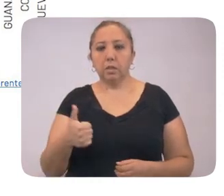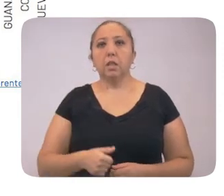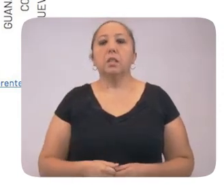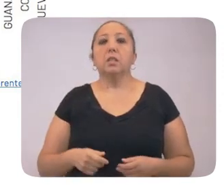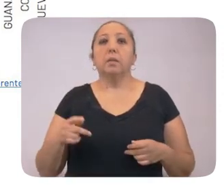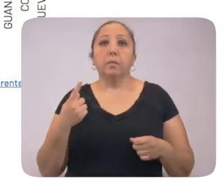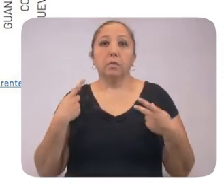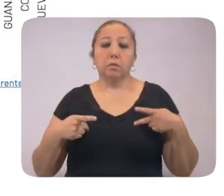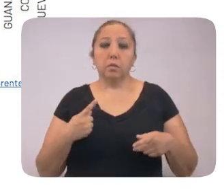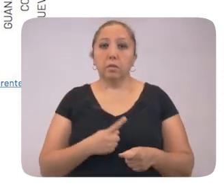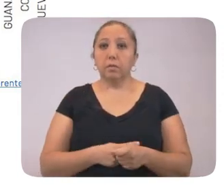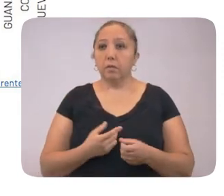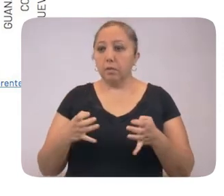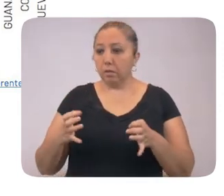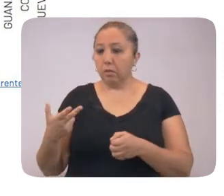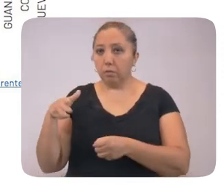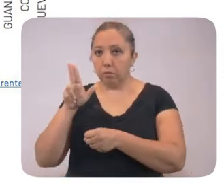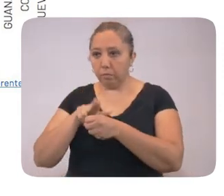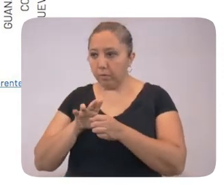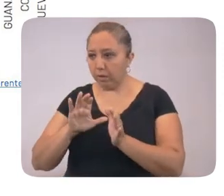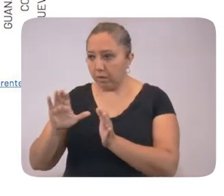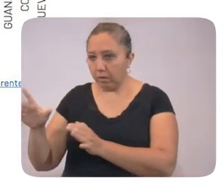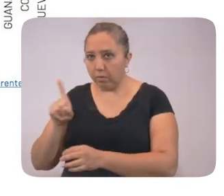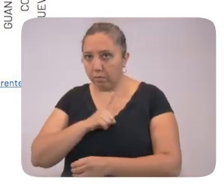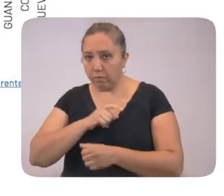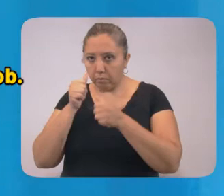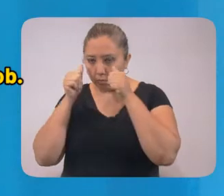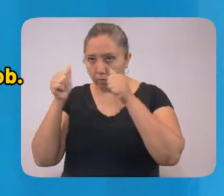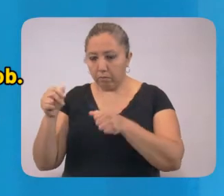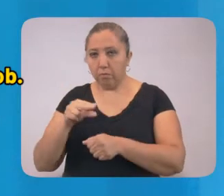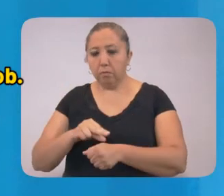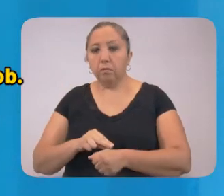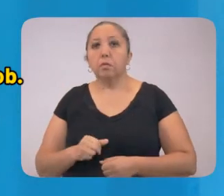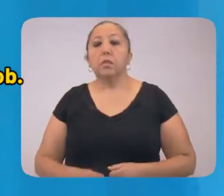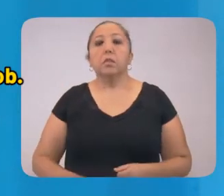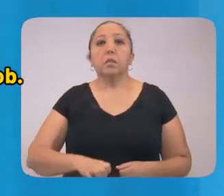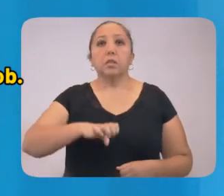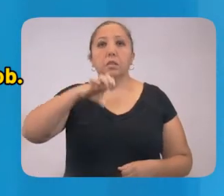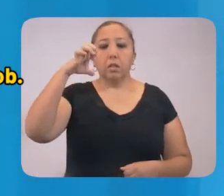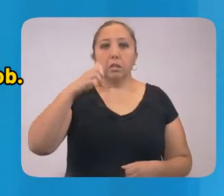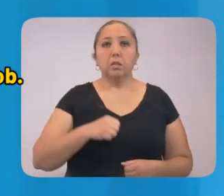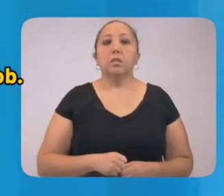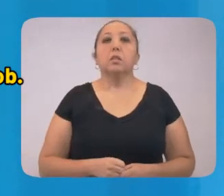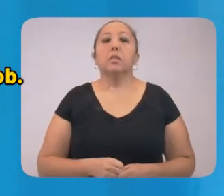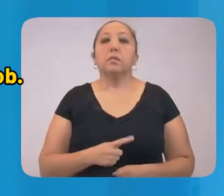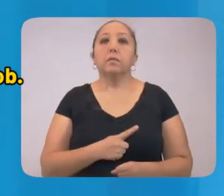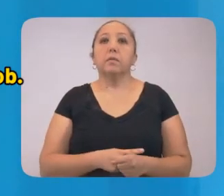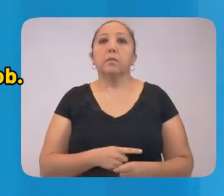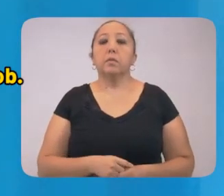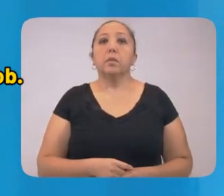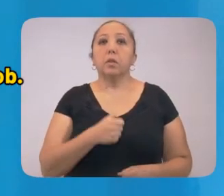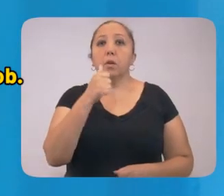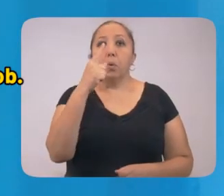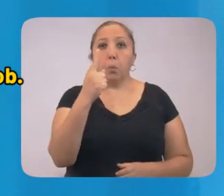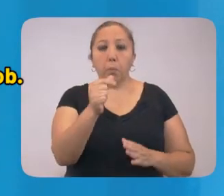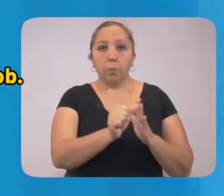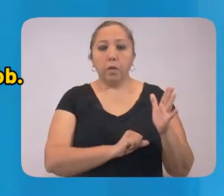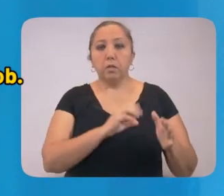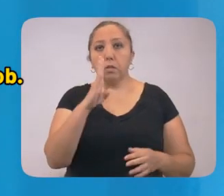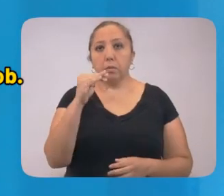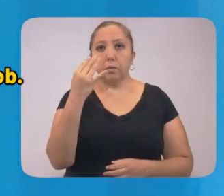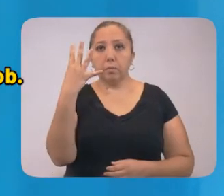casos confirmados están hospitalizados y en aislamiento total el rango de edad de los casos confirmados es de un mes a